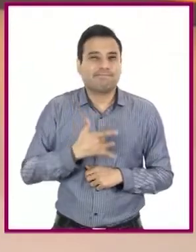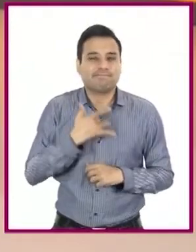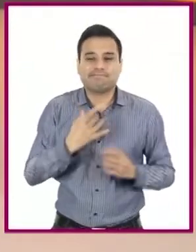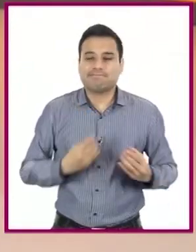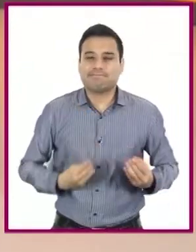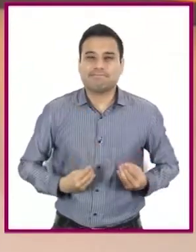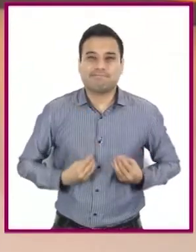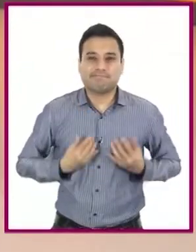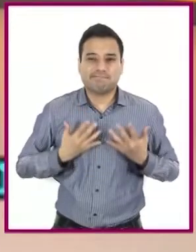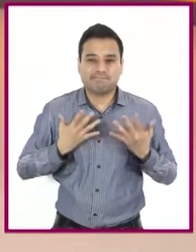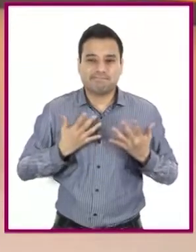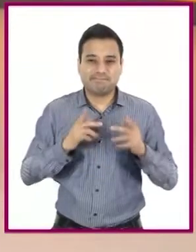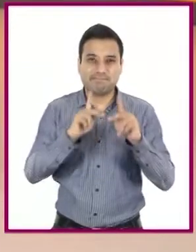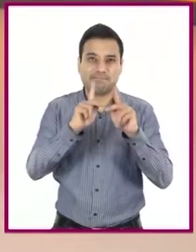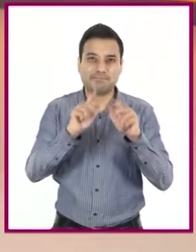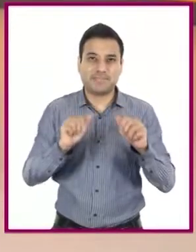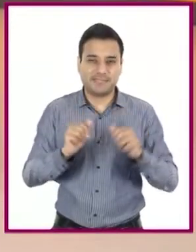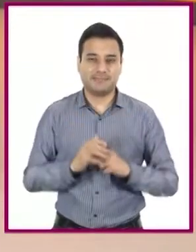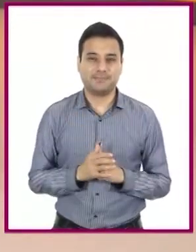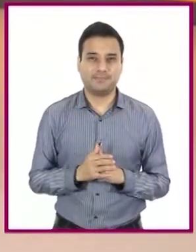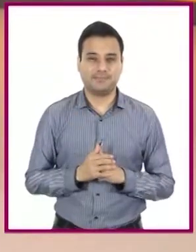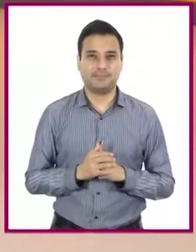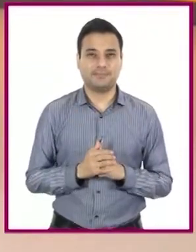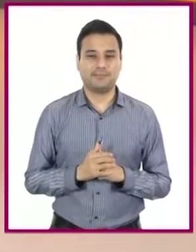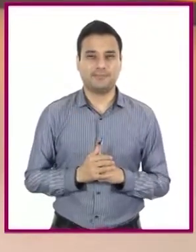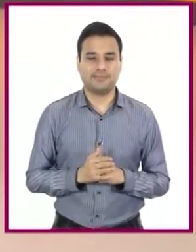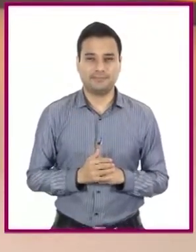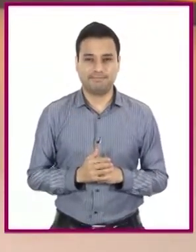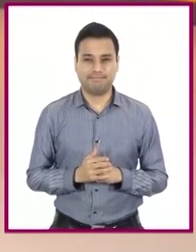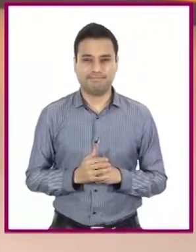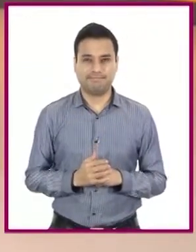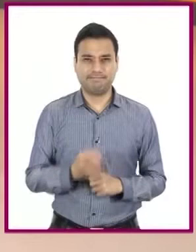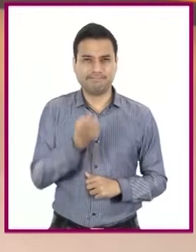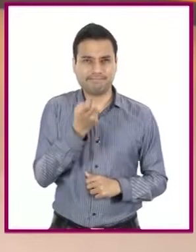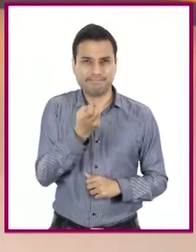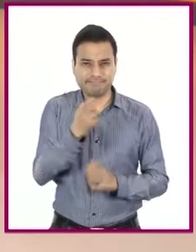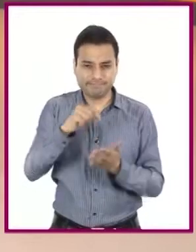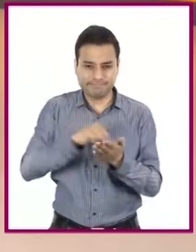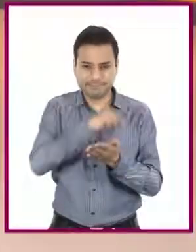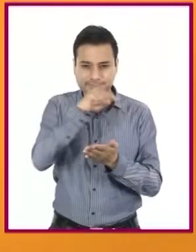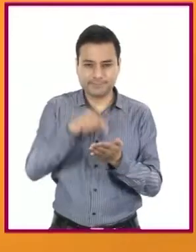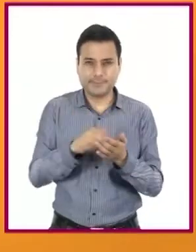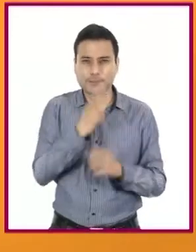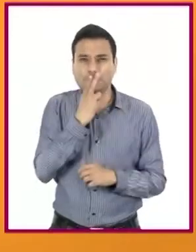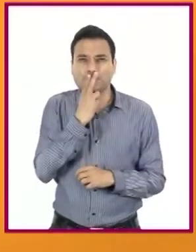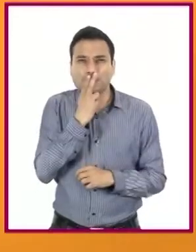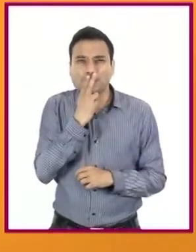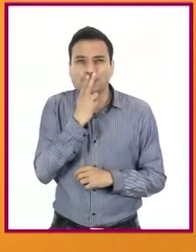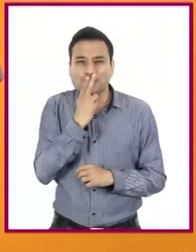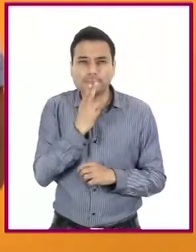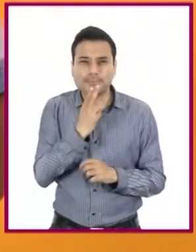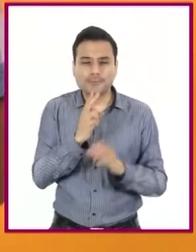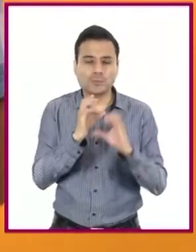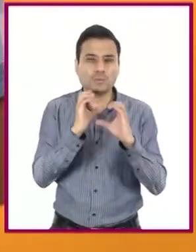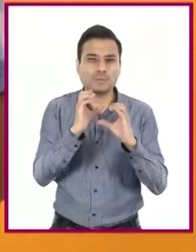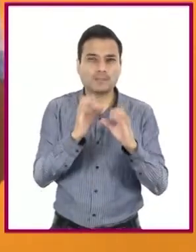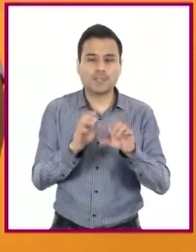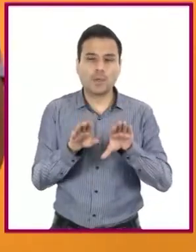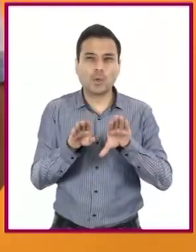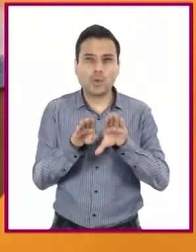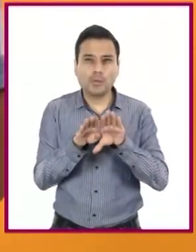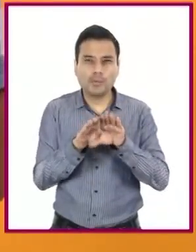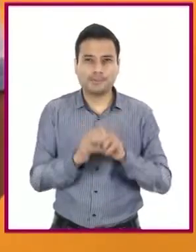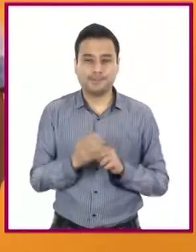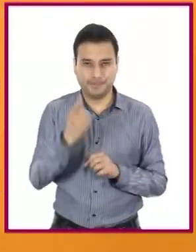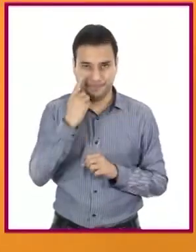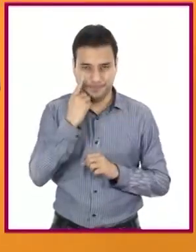paz. ¿Cómo incentivar la recuperación de esos lugares? Para tener una idea mejor